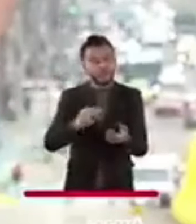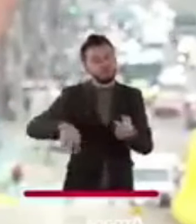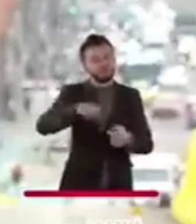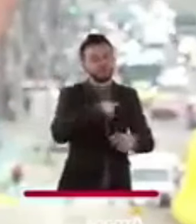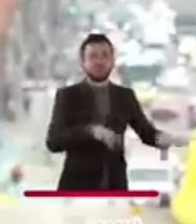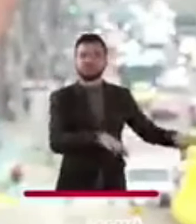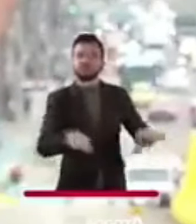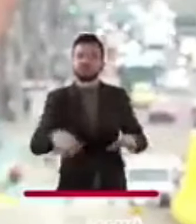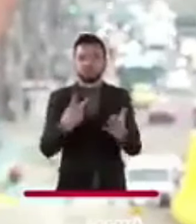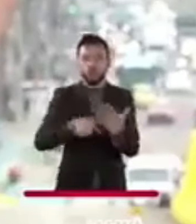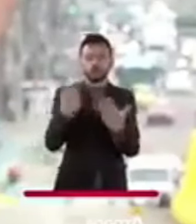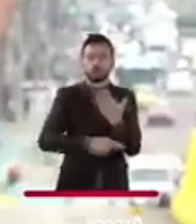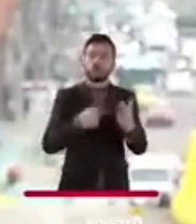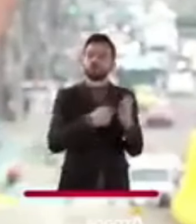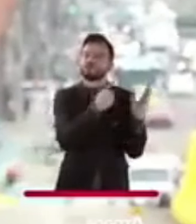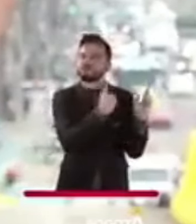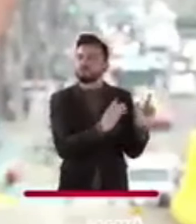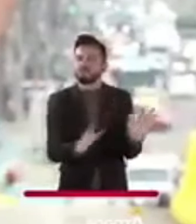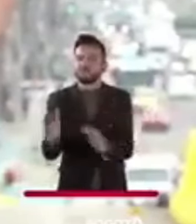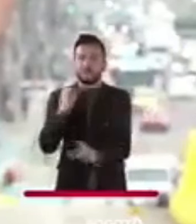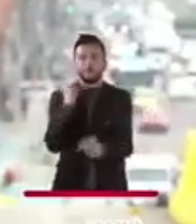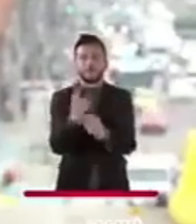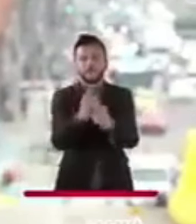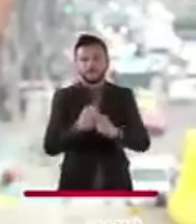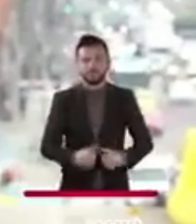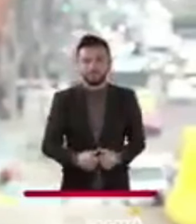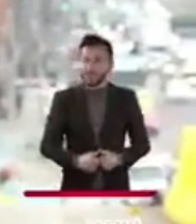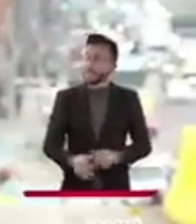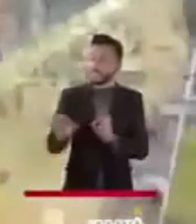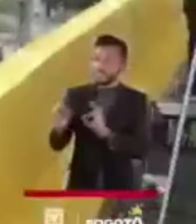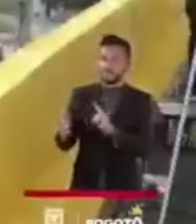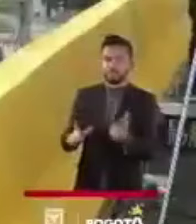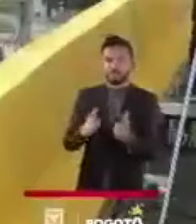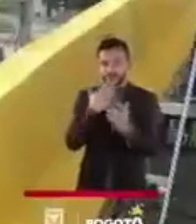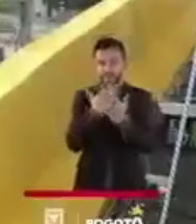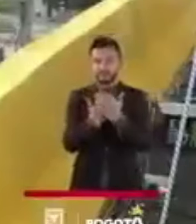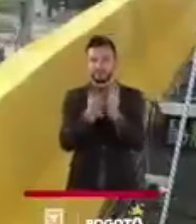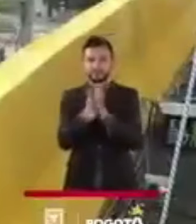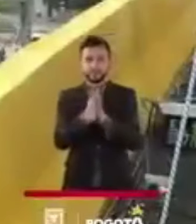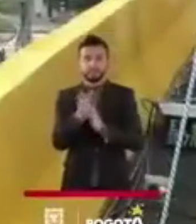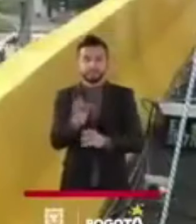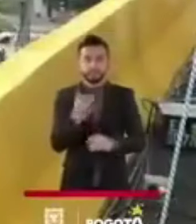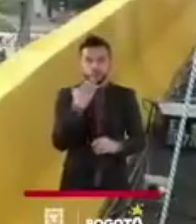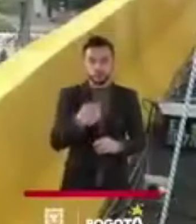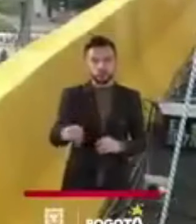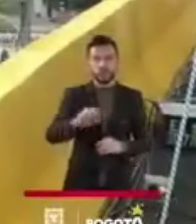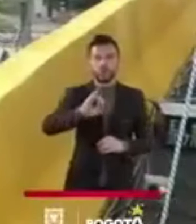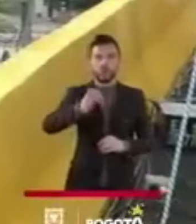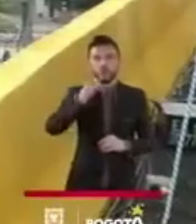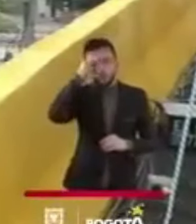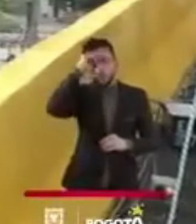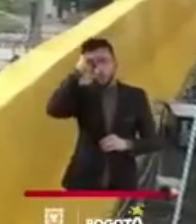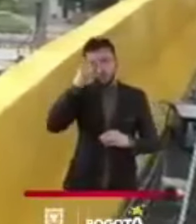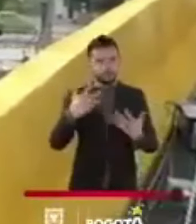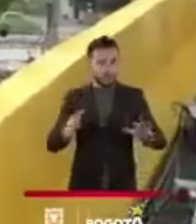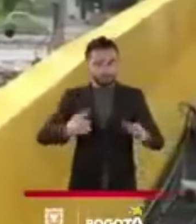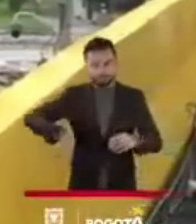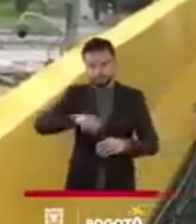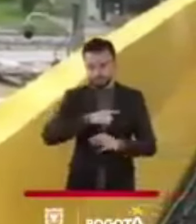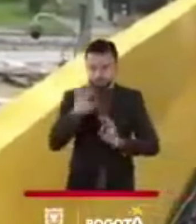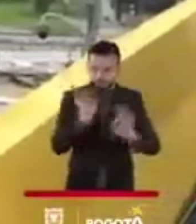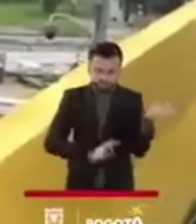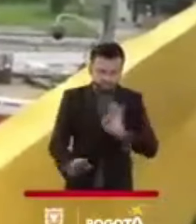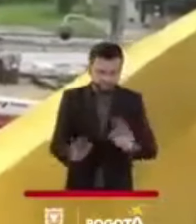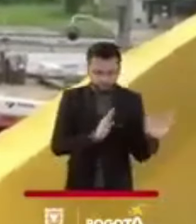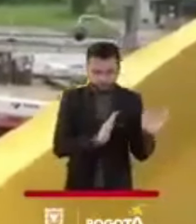acerca del proyecto de la primera línea de metro junto con sus troncales alimentadoras y complementarias ubicas en la avenida carrera